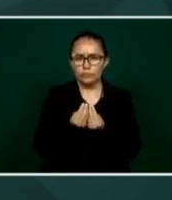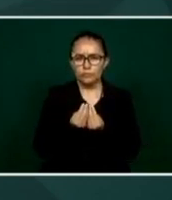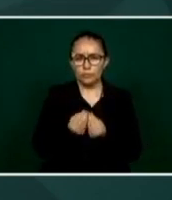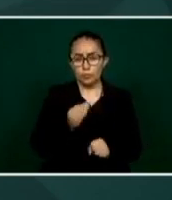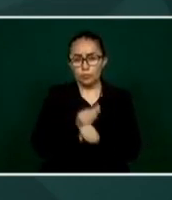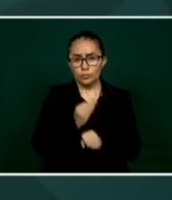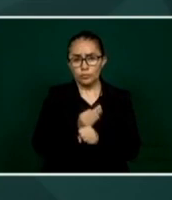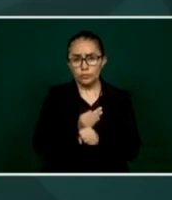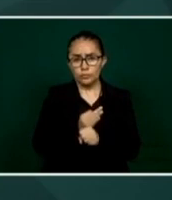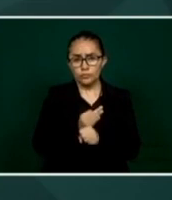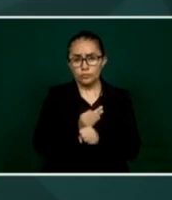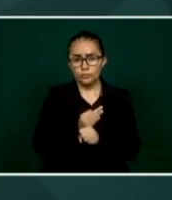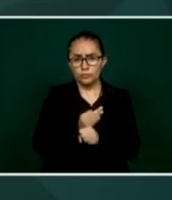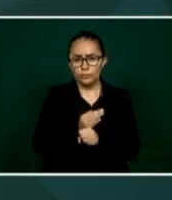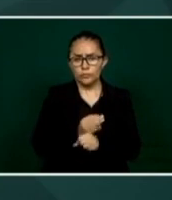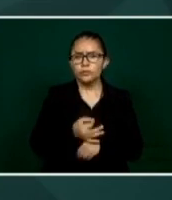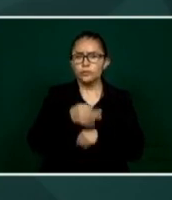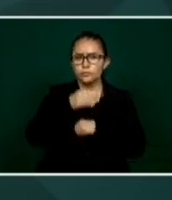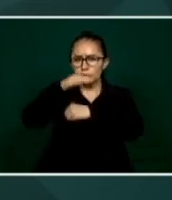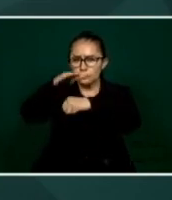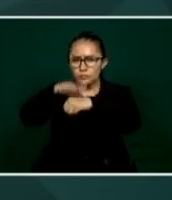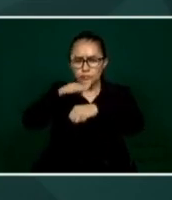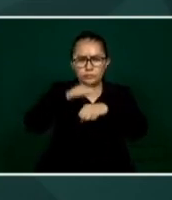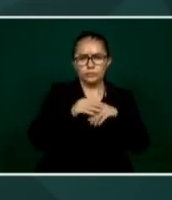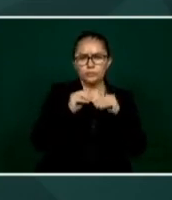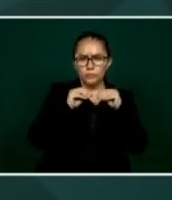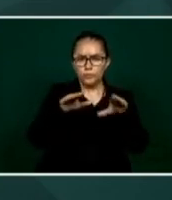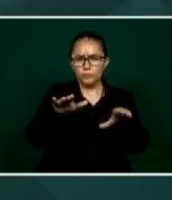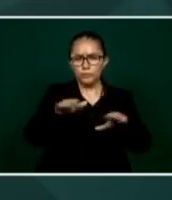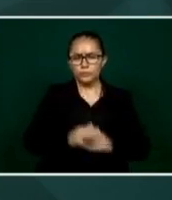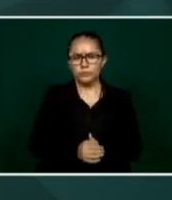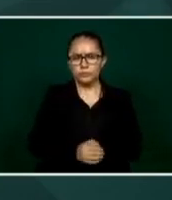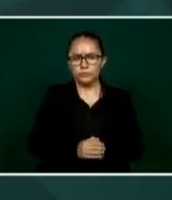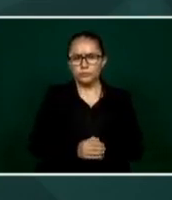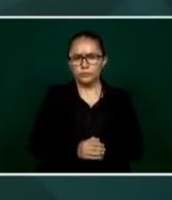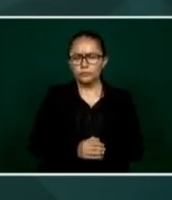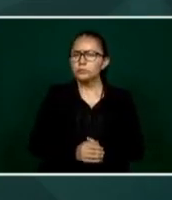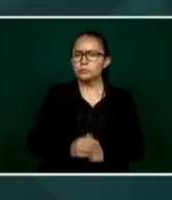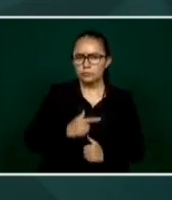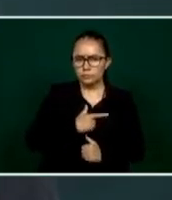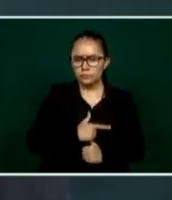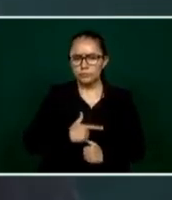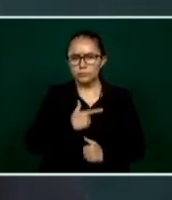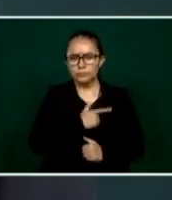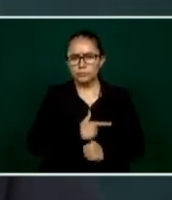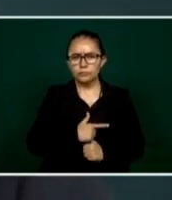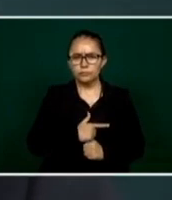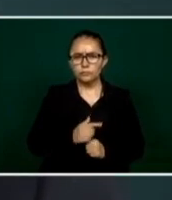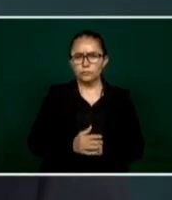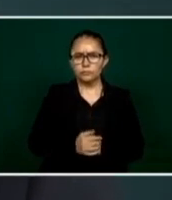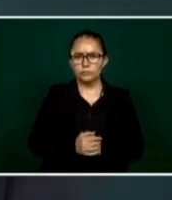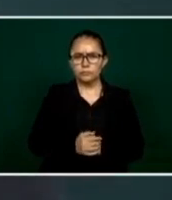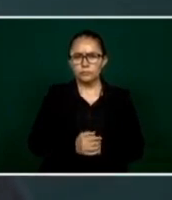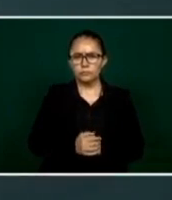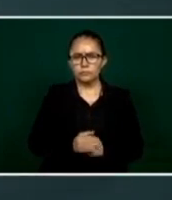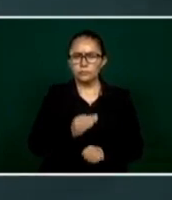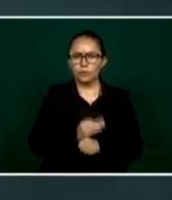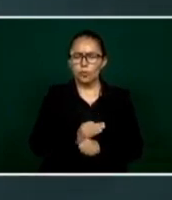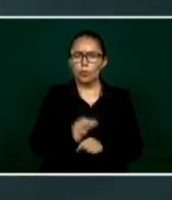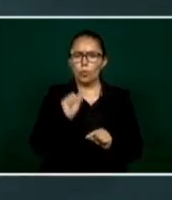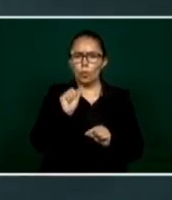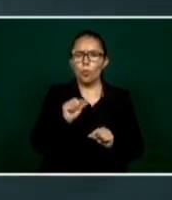Vamos a informarles. Nos da mucho gusto que se esté